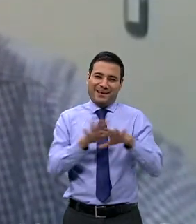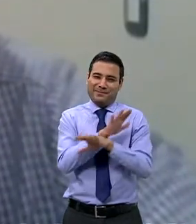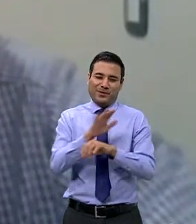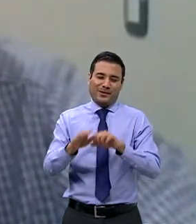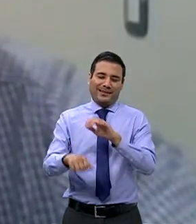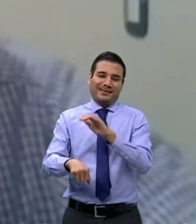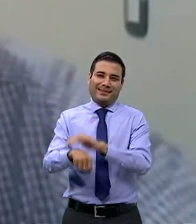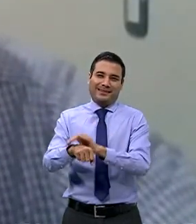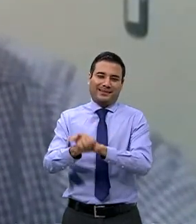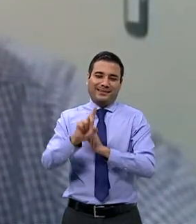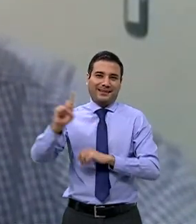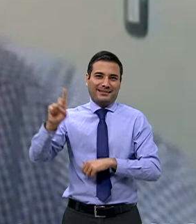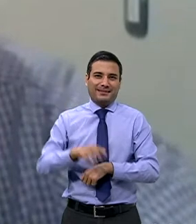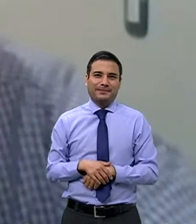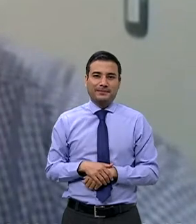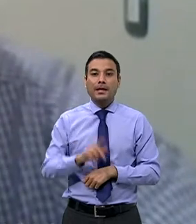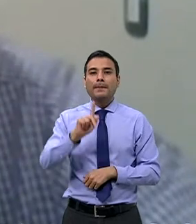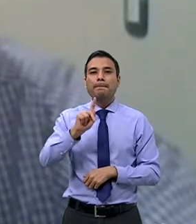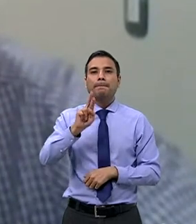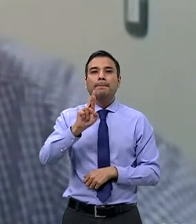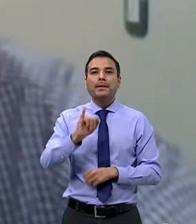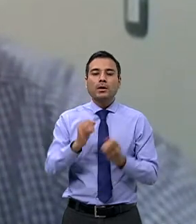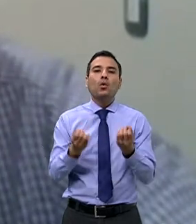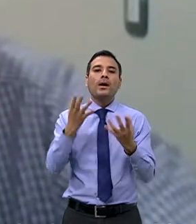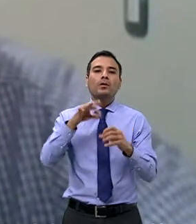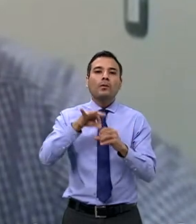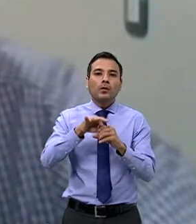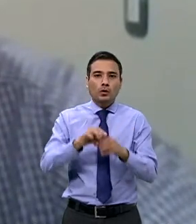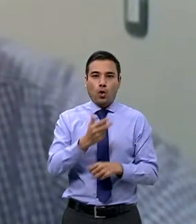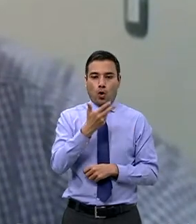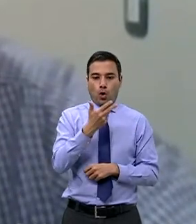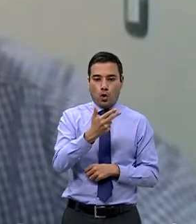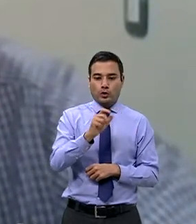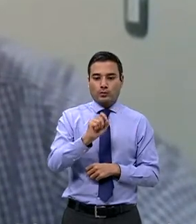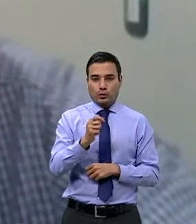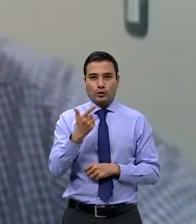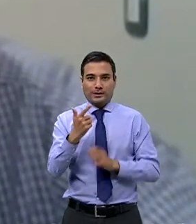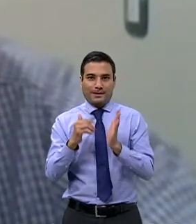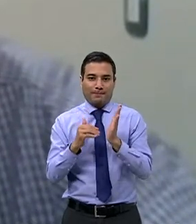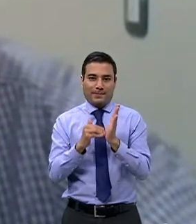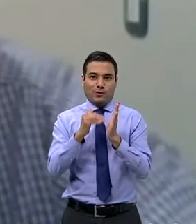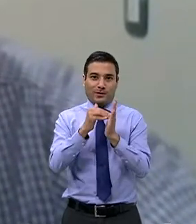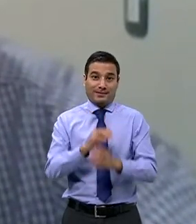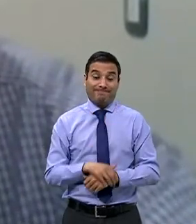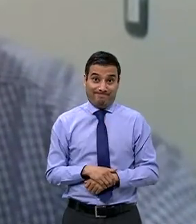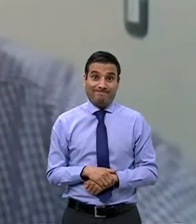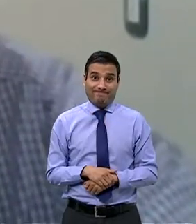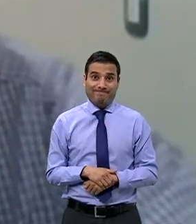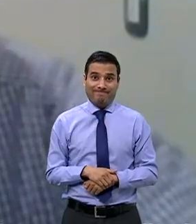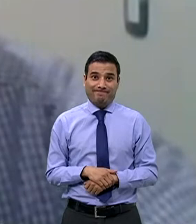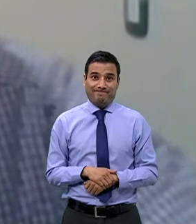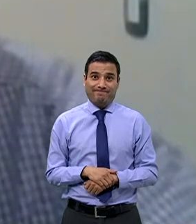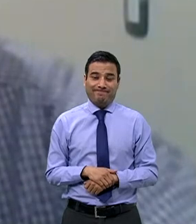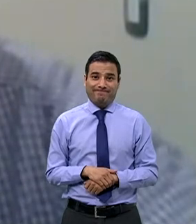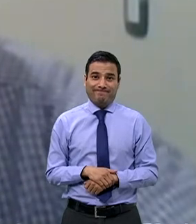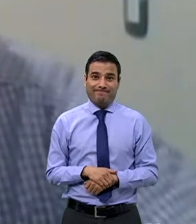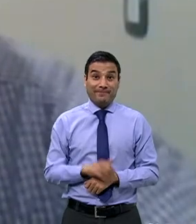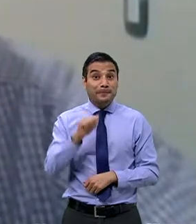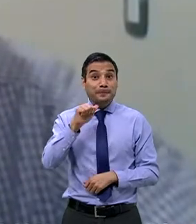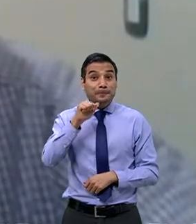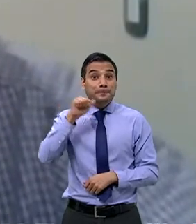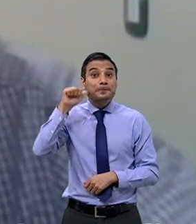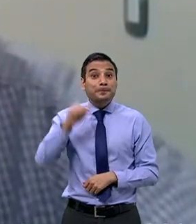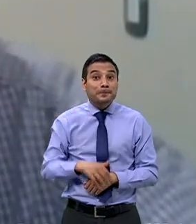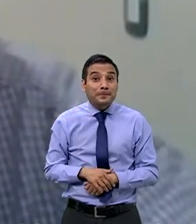cuántos votos tuvo el pri y 8.7 millones de votos la votación de ayer